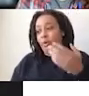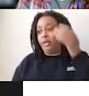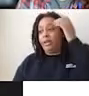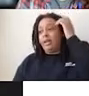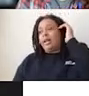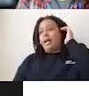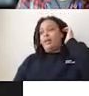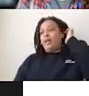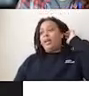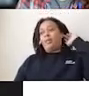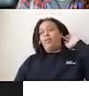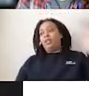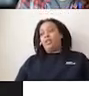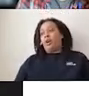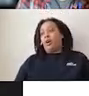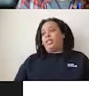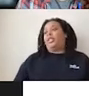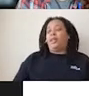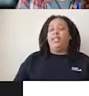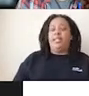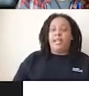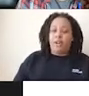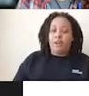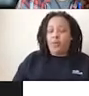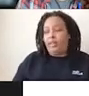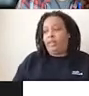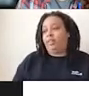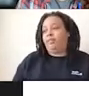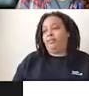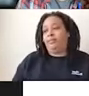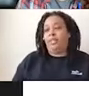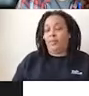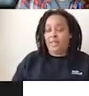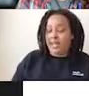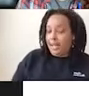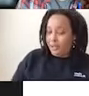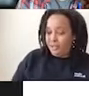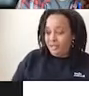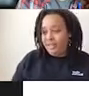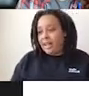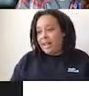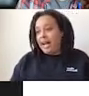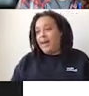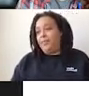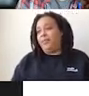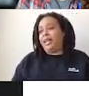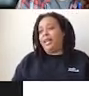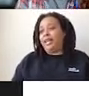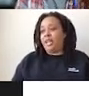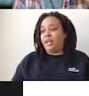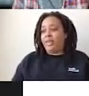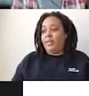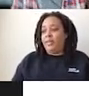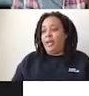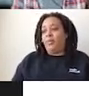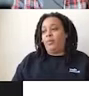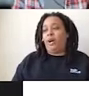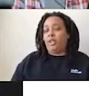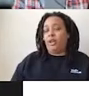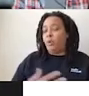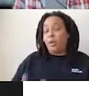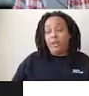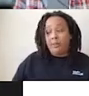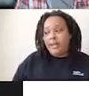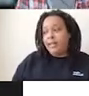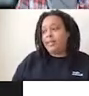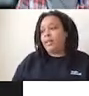baker lo este capacitó hace unos años estaba cenando con